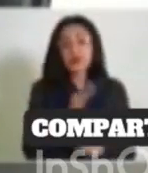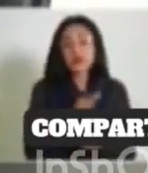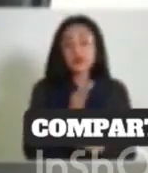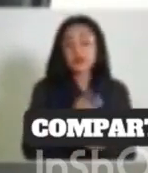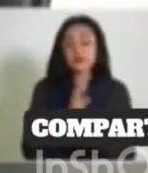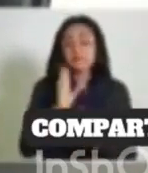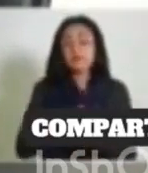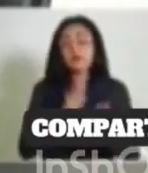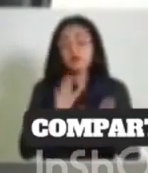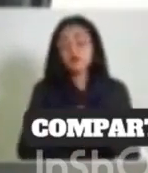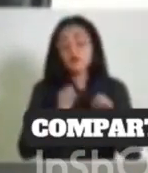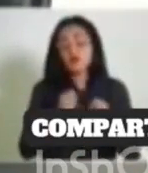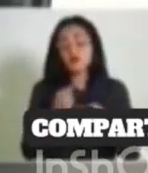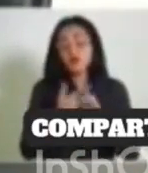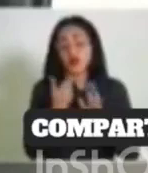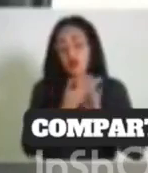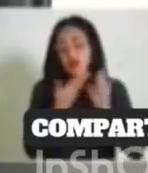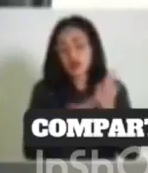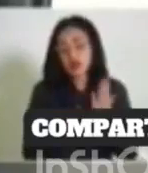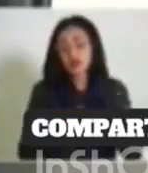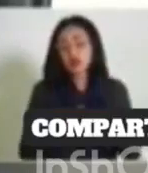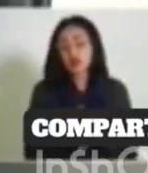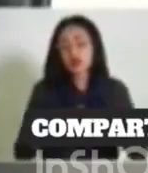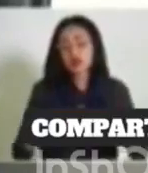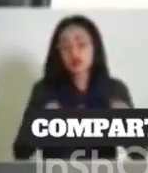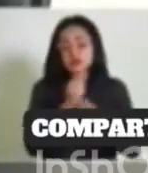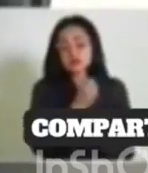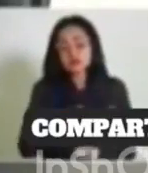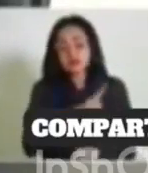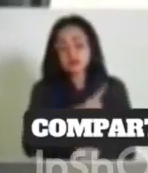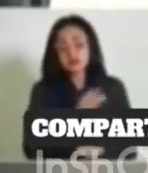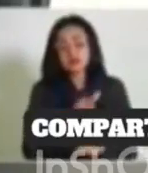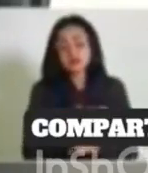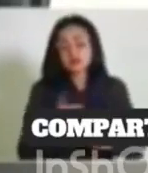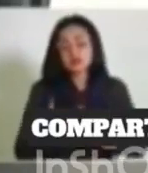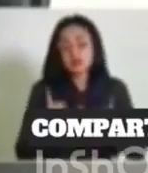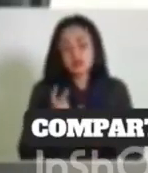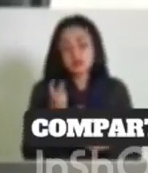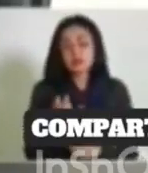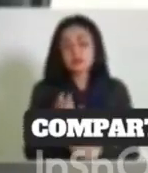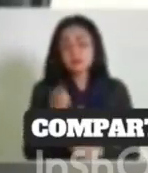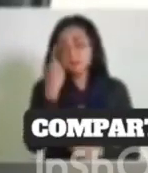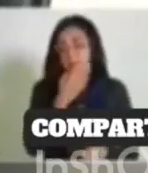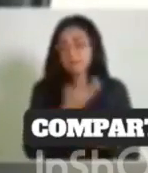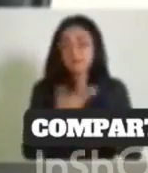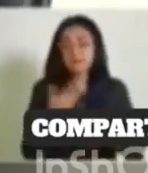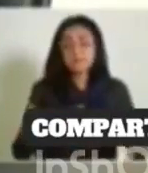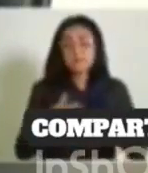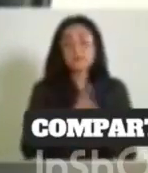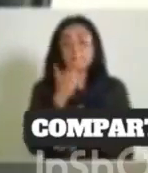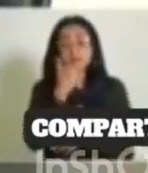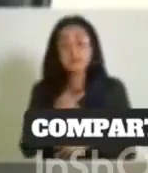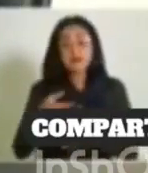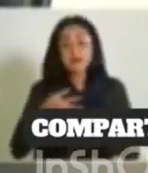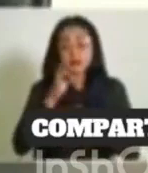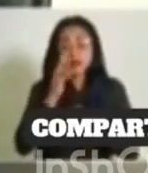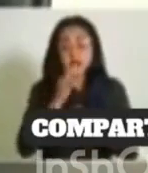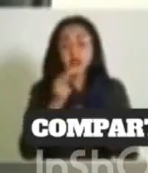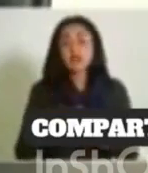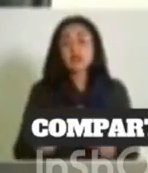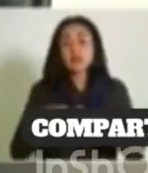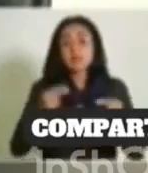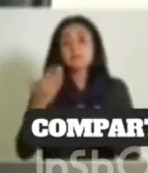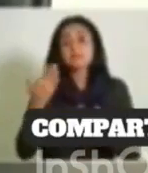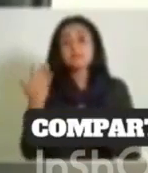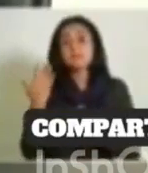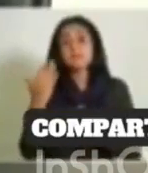el reforzamiento de medidas y restricciones en el marco de la emergencia sanitaria serán las siguientes. Para restaurantes, cafeterías y negocios con menos